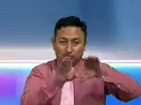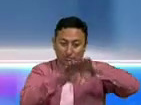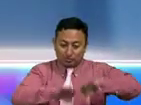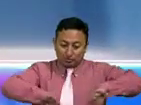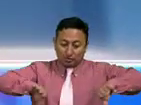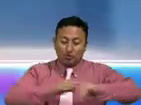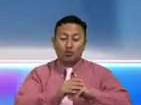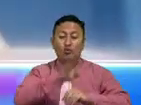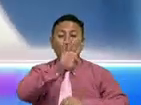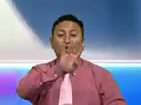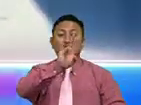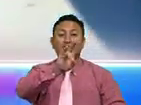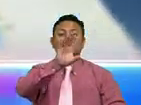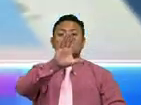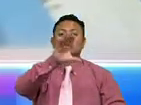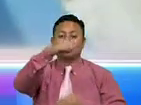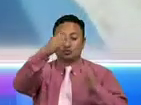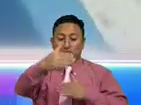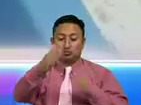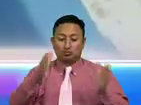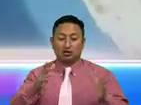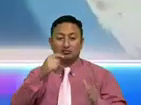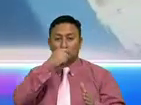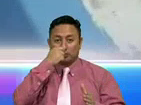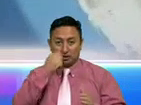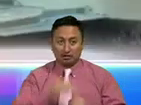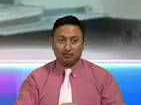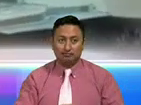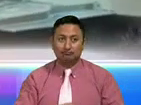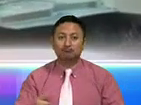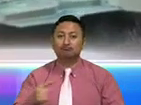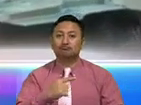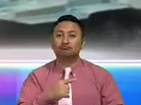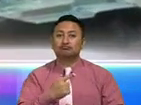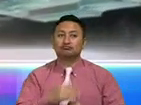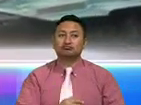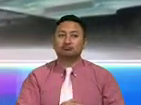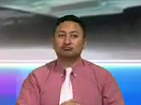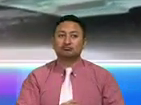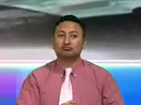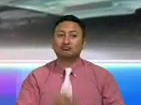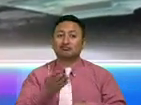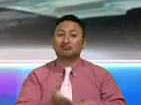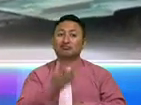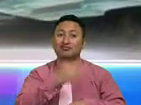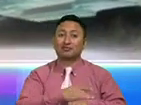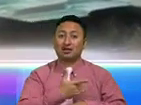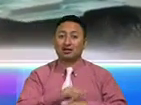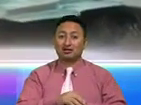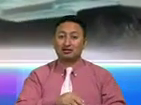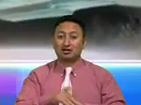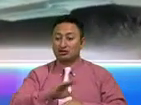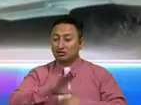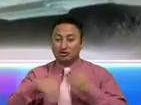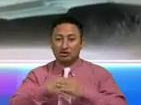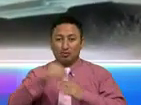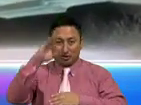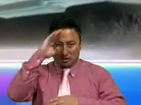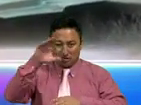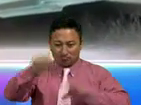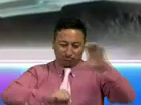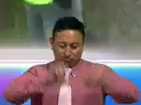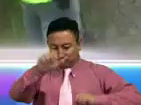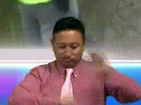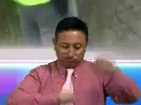475 paquetes de clorhidrato de cocaína. A la embarcación prácticamente la desbarataron. Antinarcóticos no descartó que la lancha